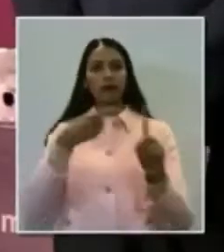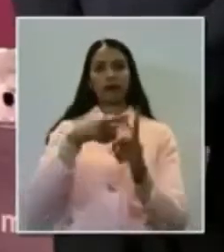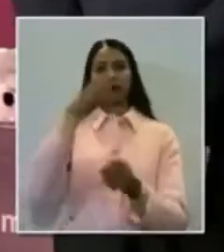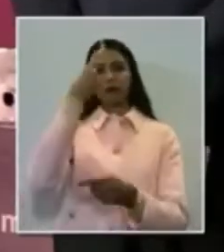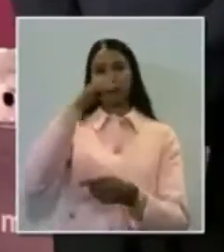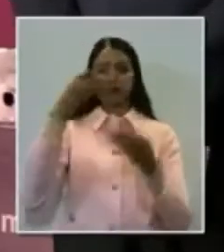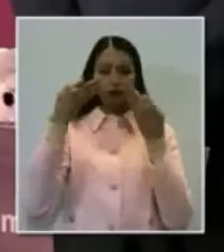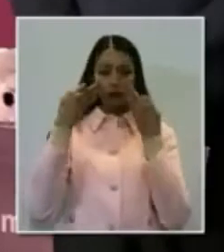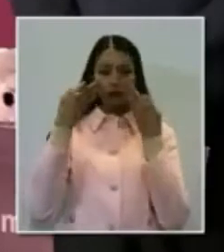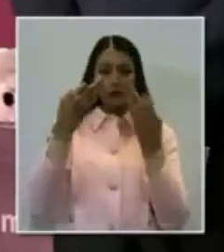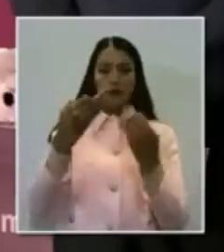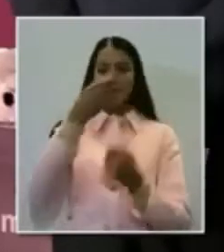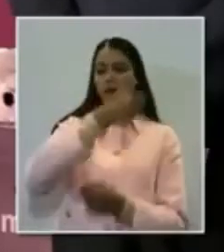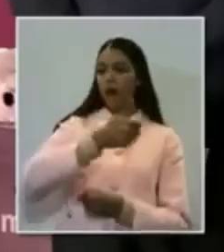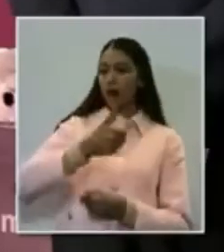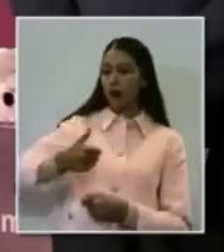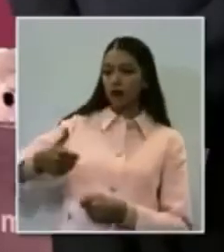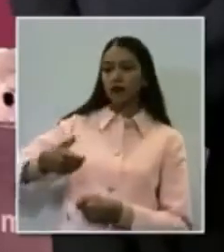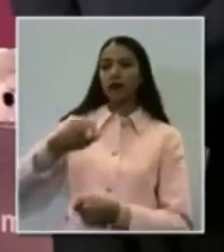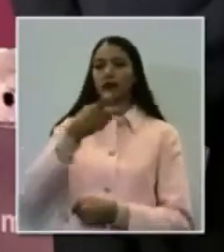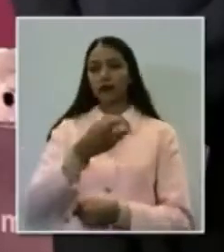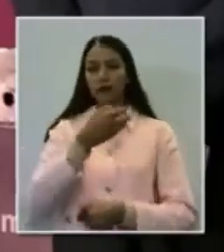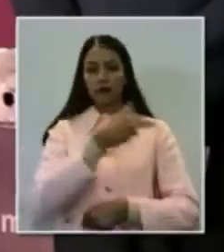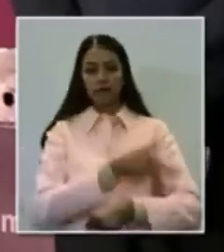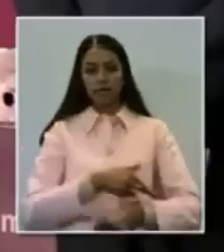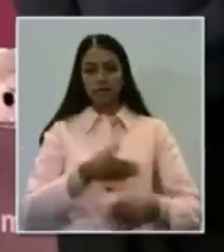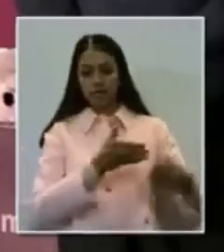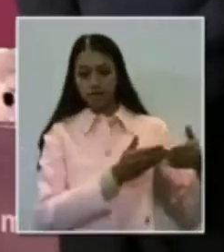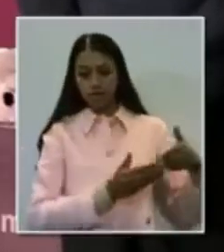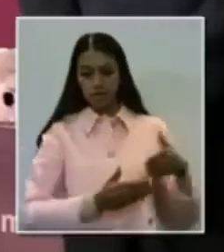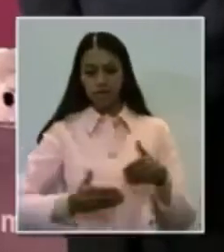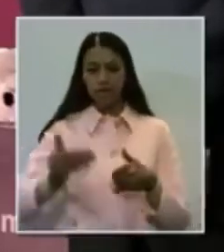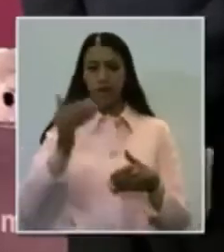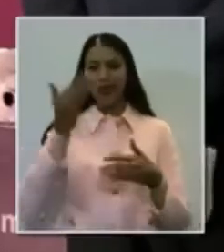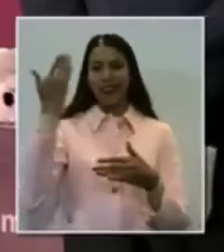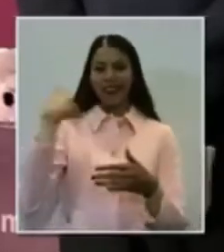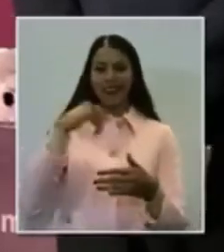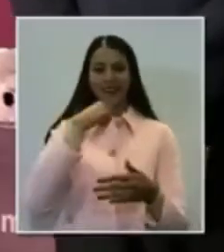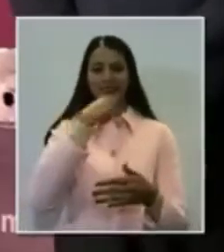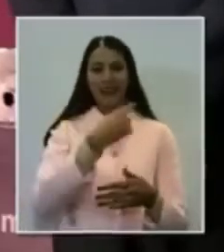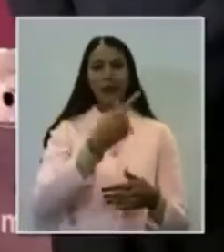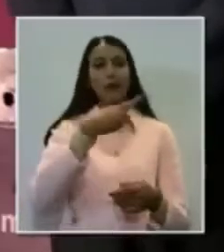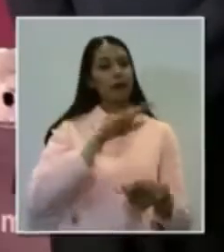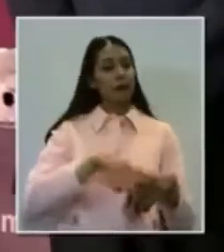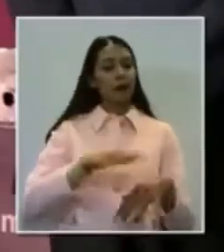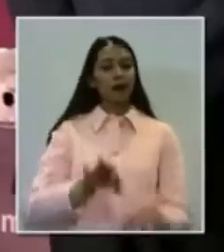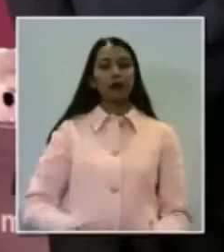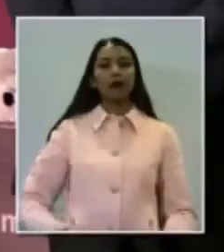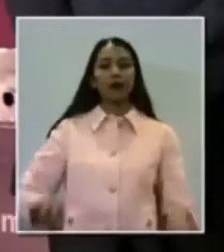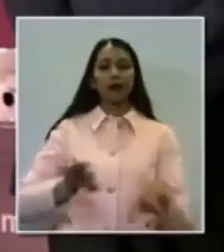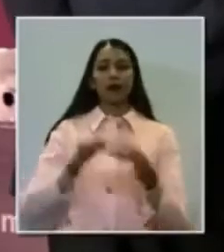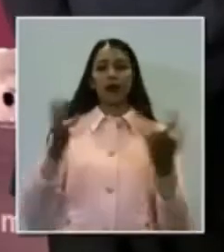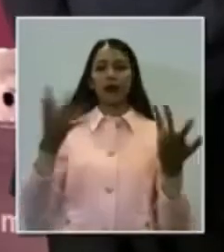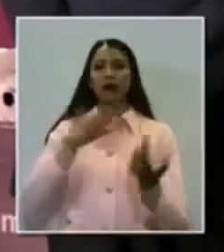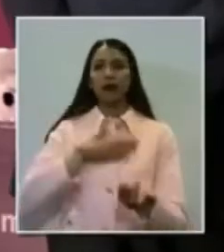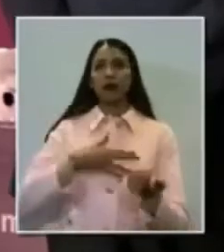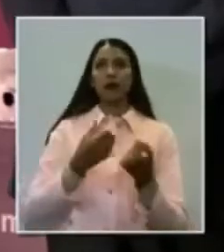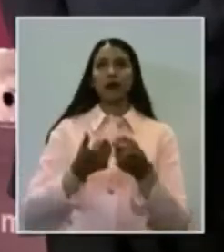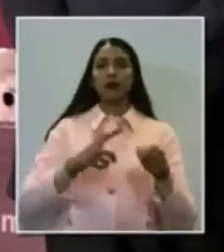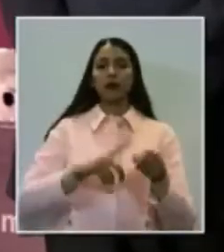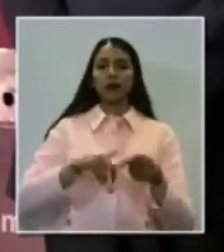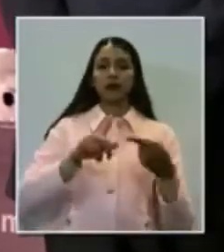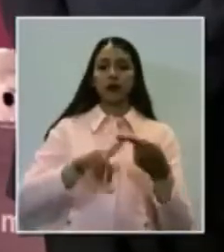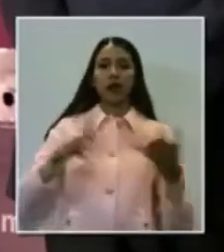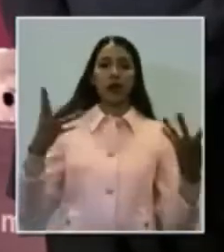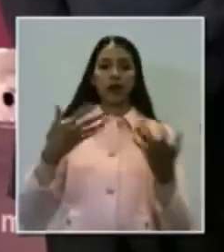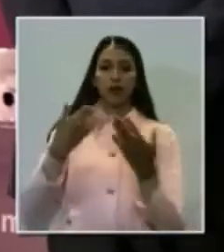a transparentar cada uno de estos procesos que mencionaba al principio, pero sobre todo en generar justicia social en quienes